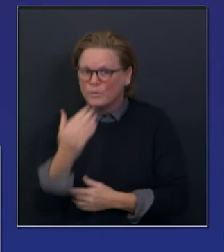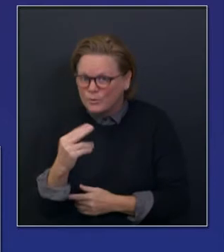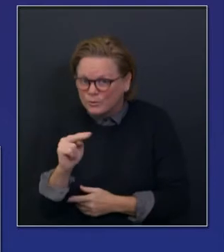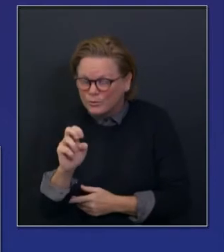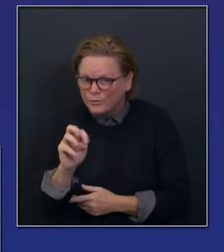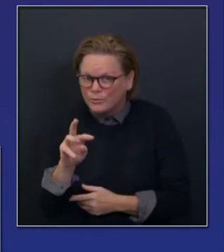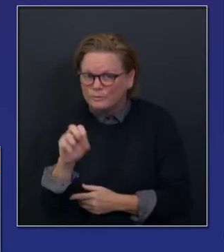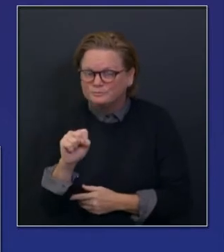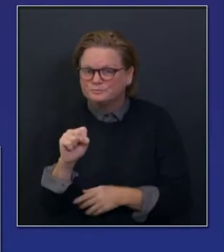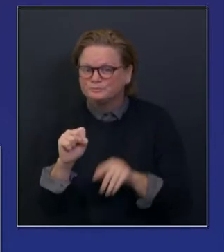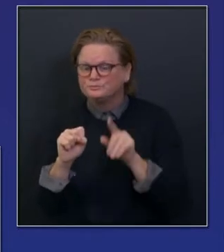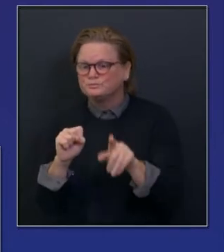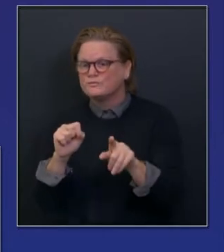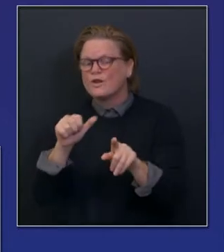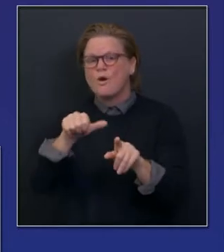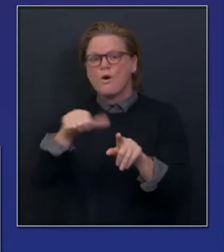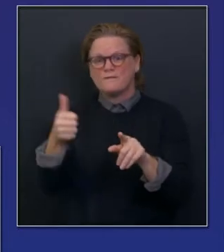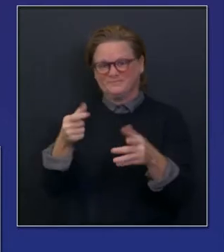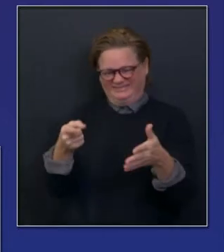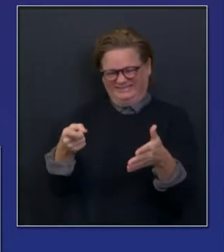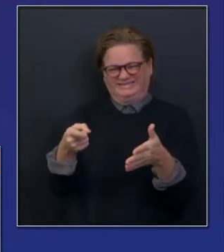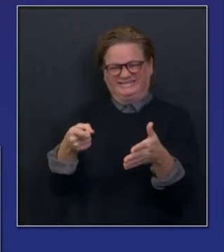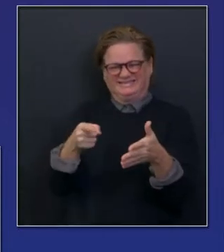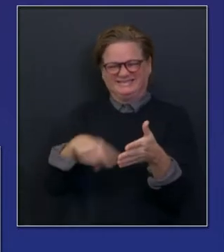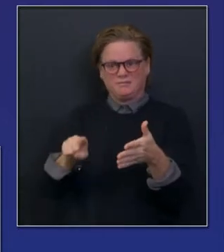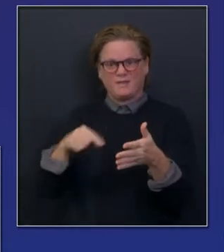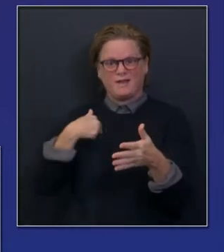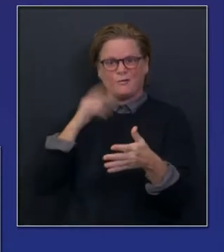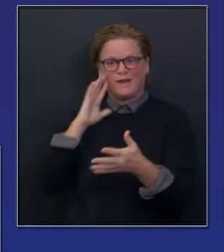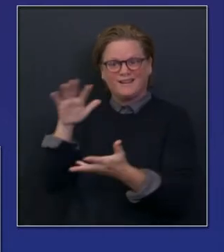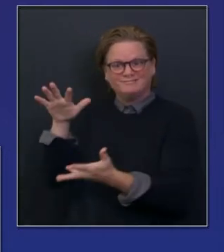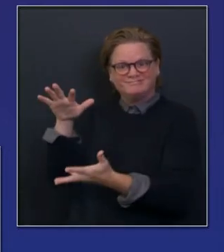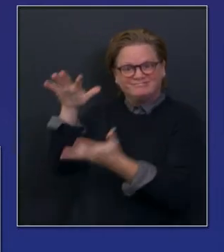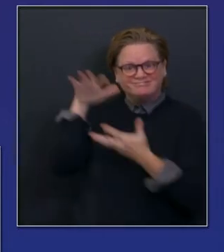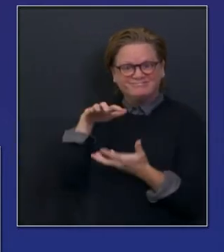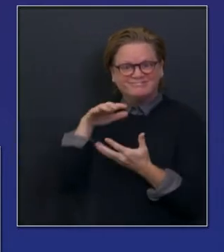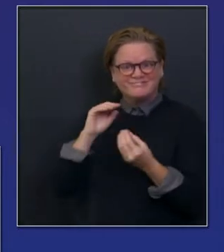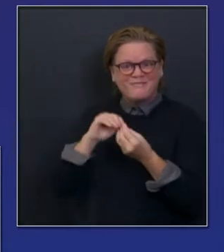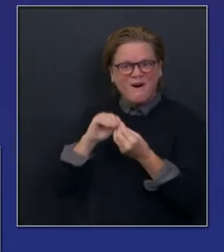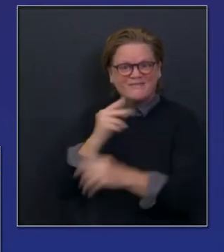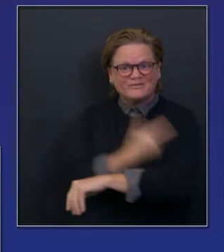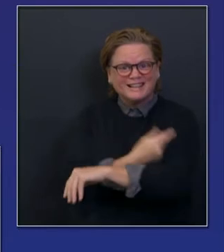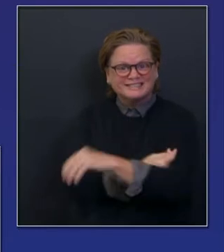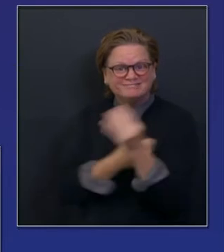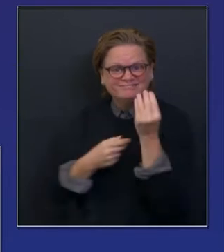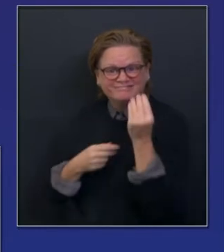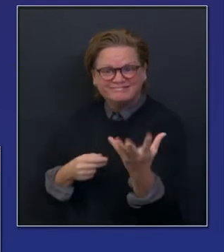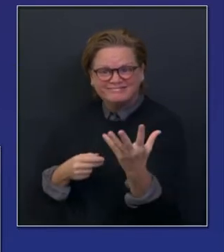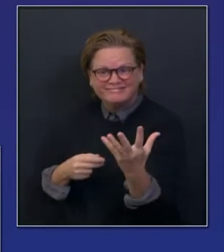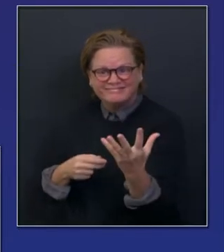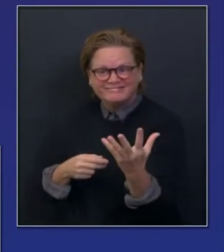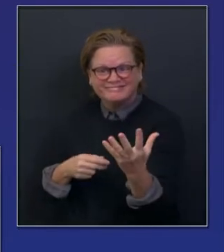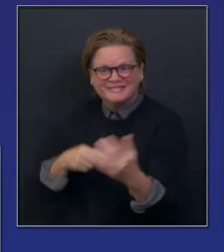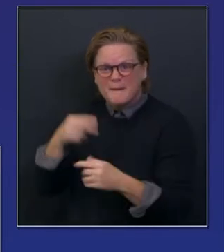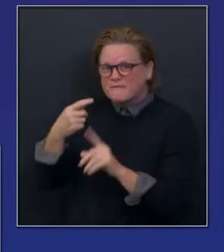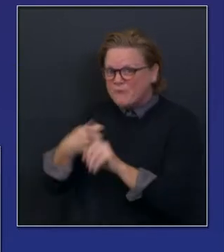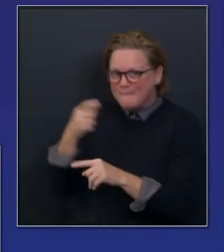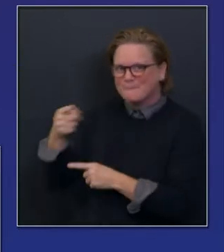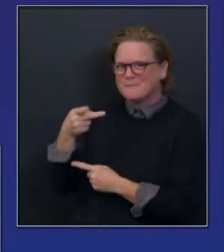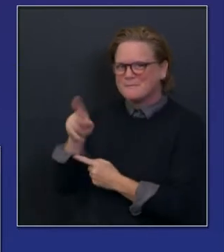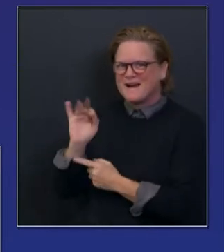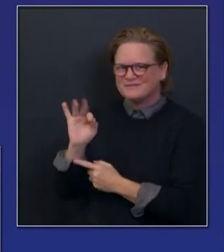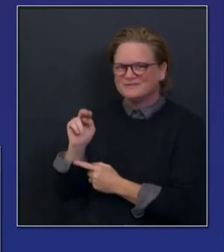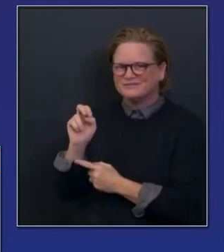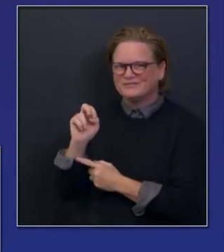de Pfizer que recibiremos la semana próxima, con pedidos hechos tan temprano como el viernes,